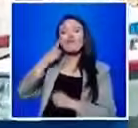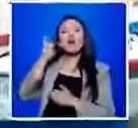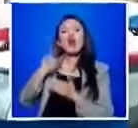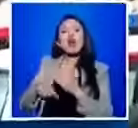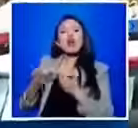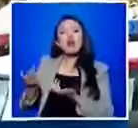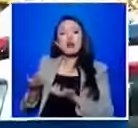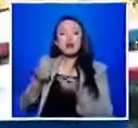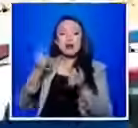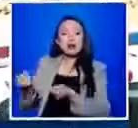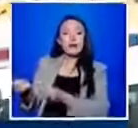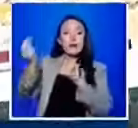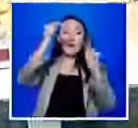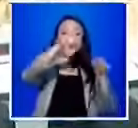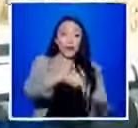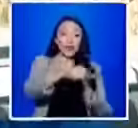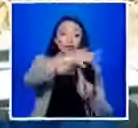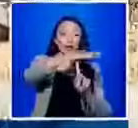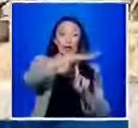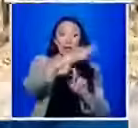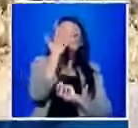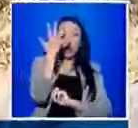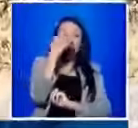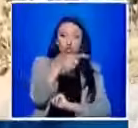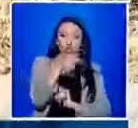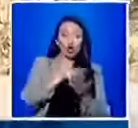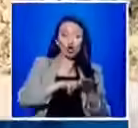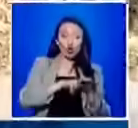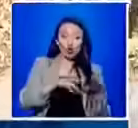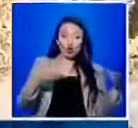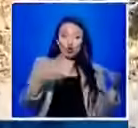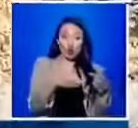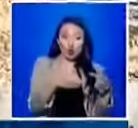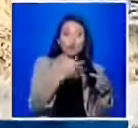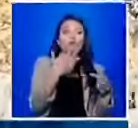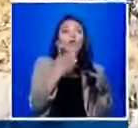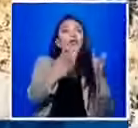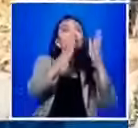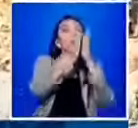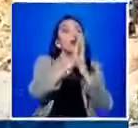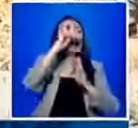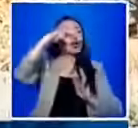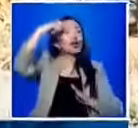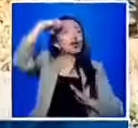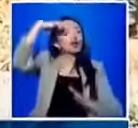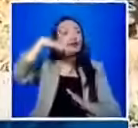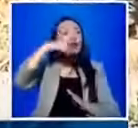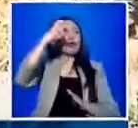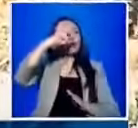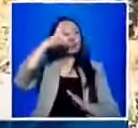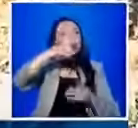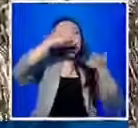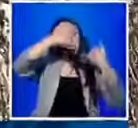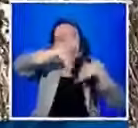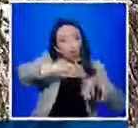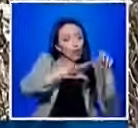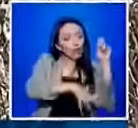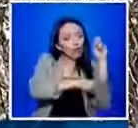una concentración en el Parque del Arbolito. Querían exigir que el Estado continúe explotando el petróleo en el bloque